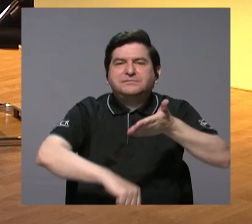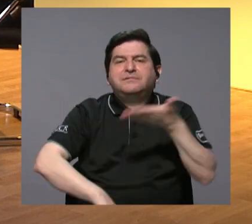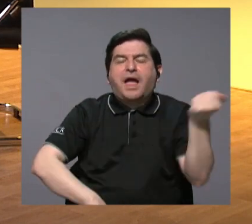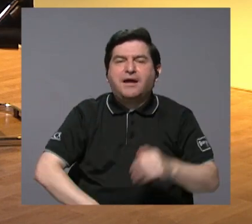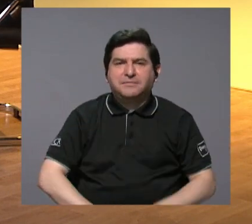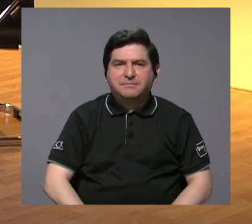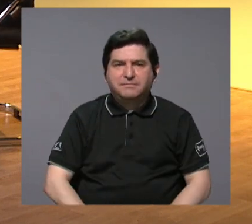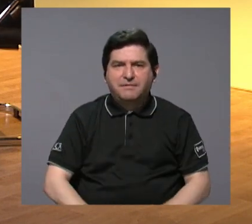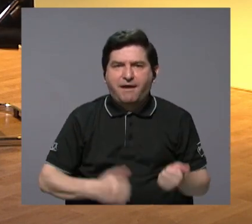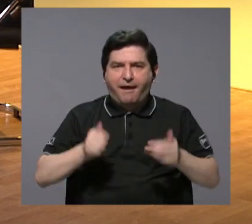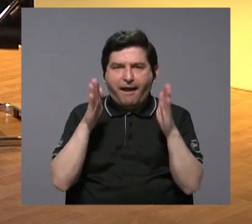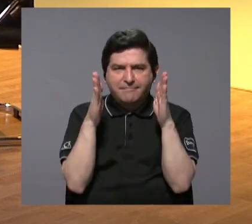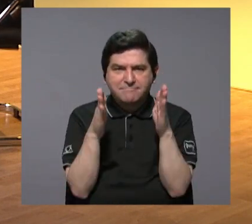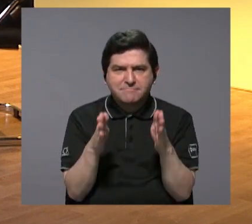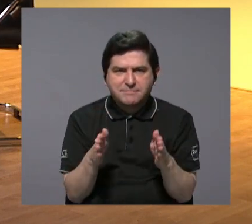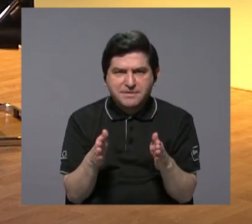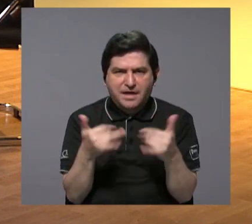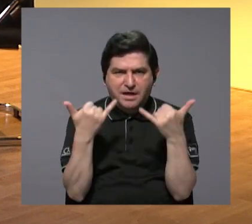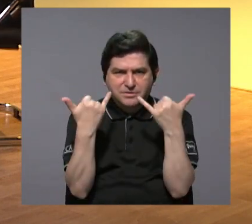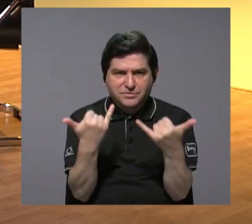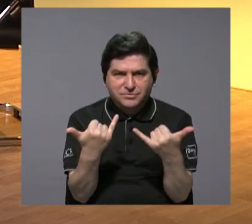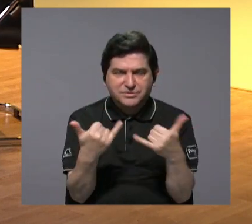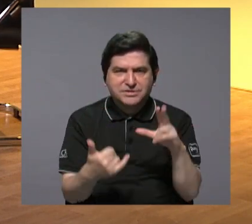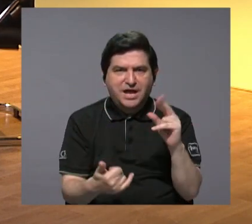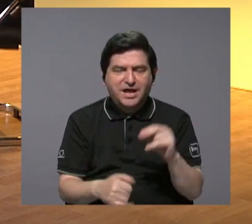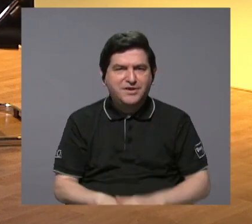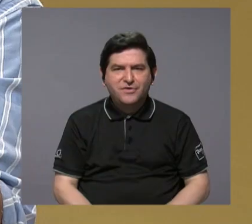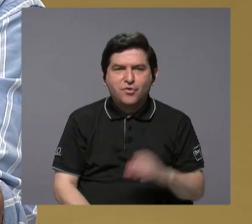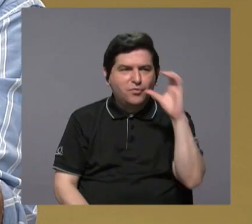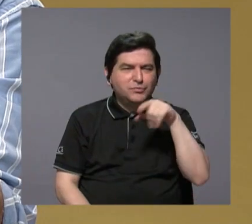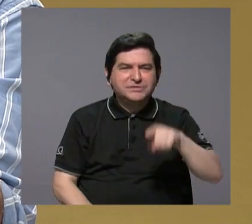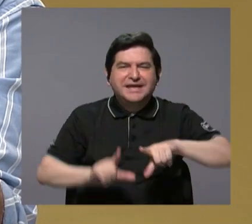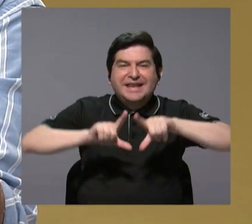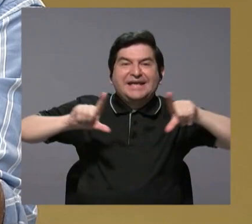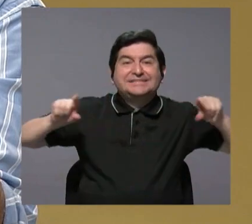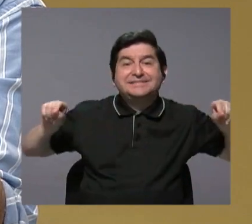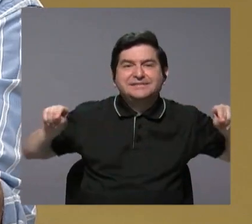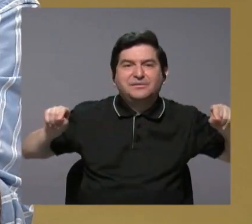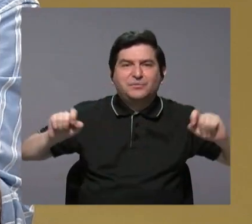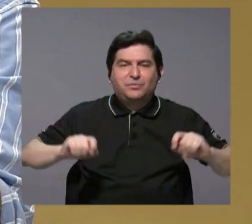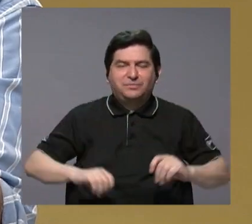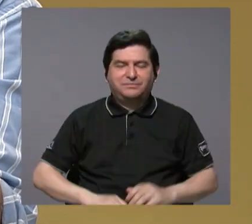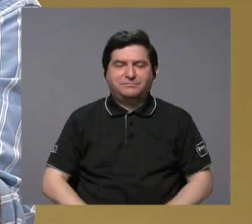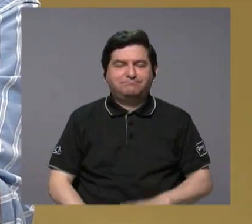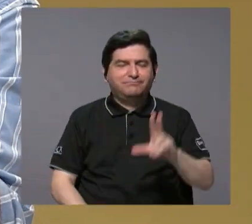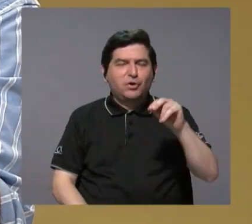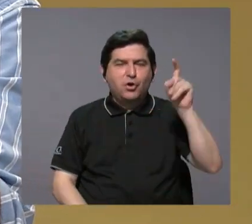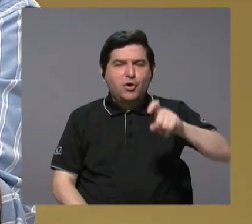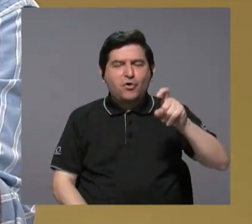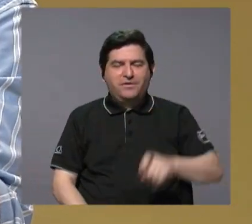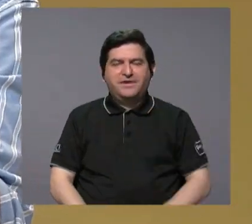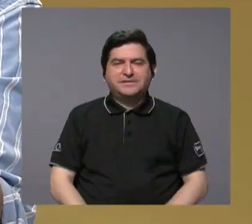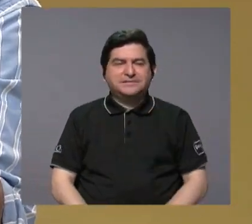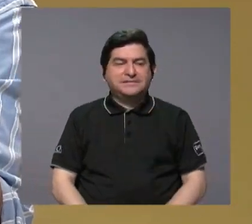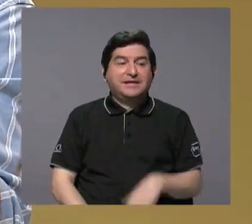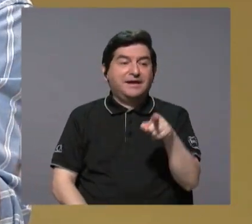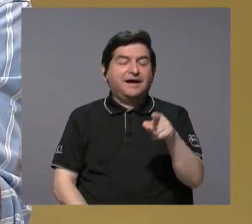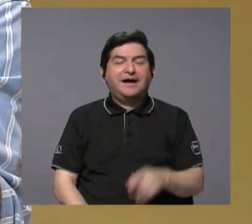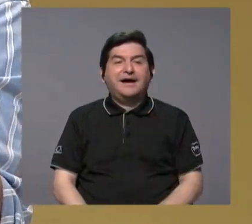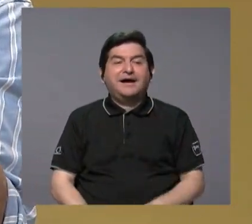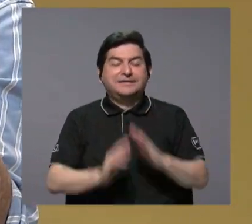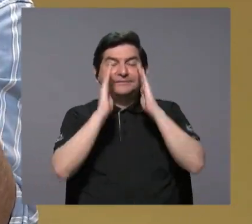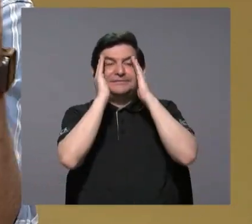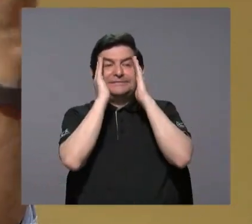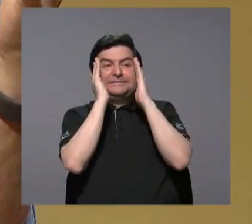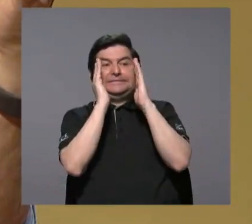que los candidatos ya no vayan a los extremos, sino que tengan que apelar